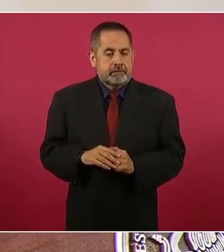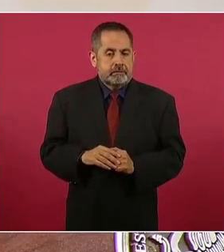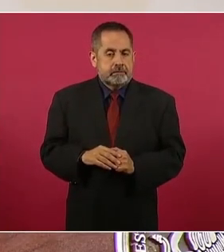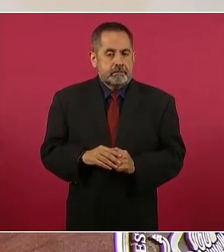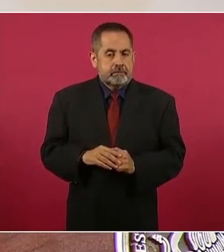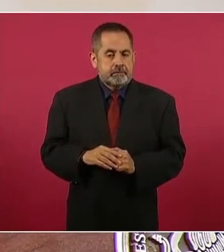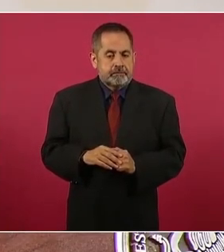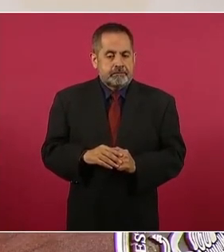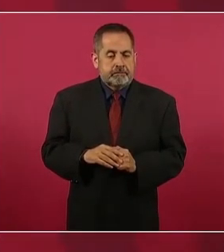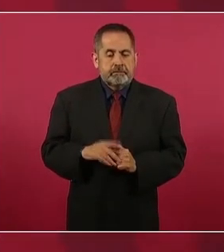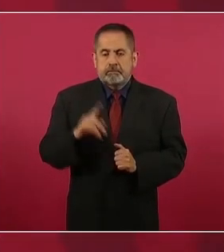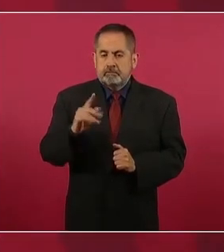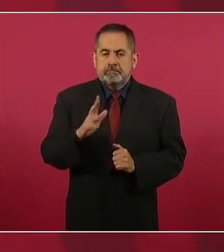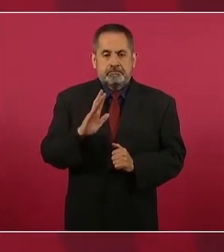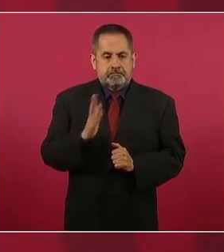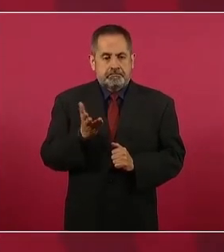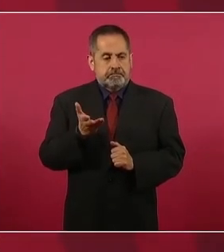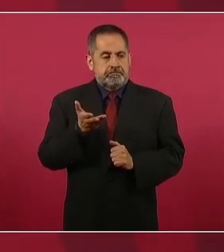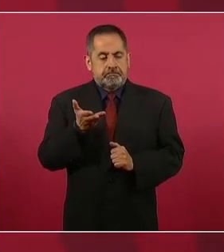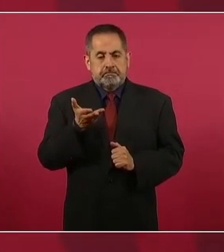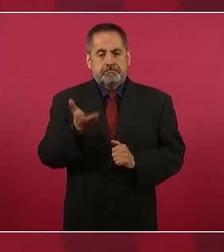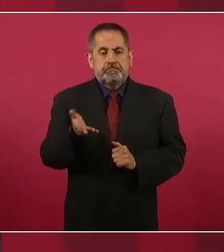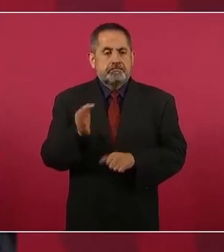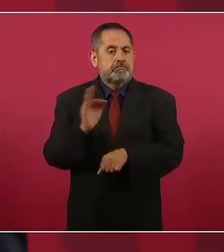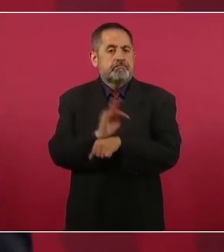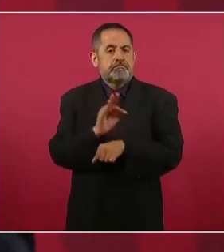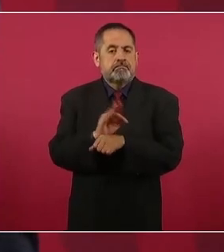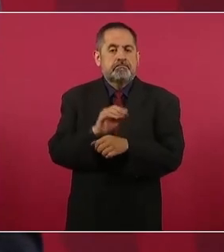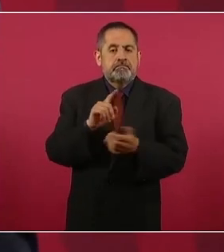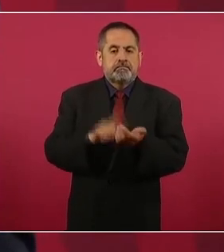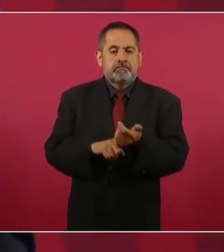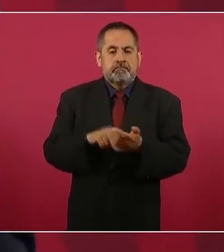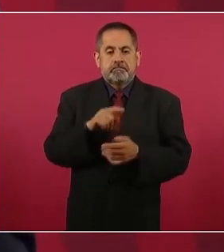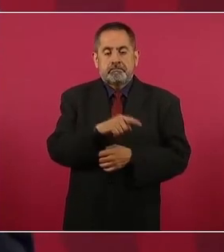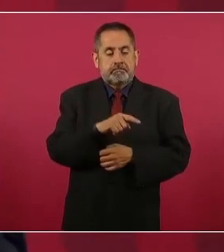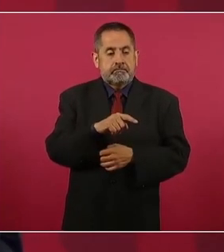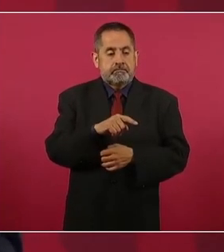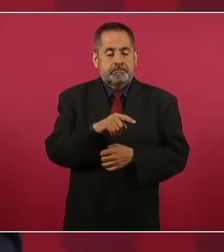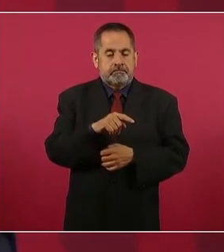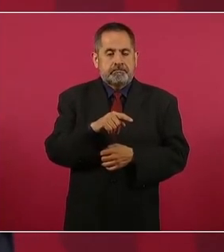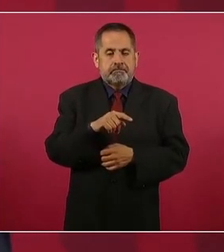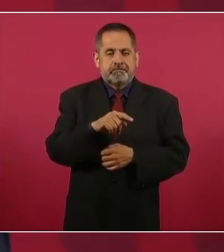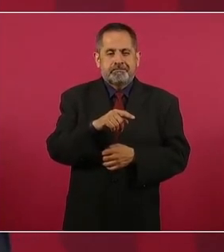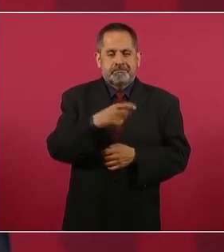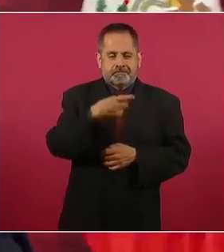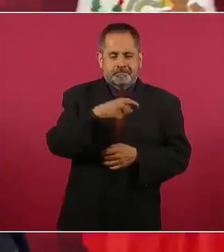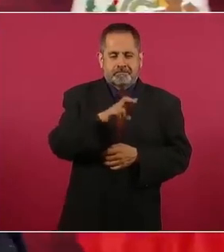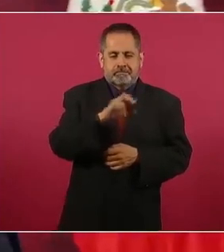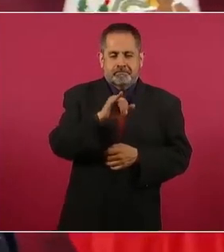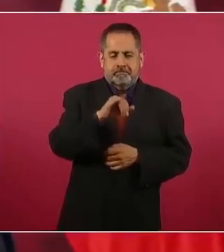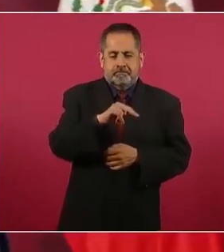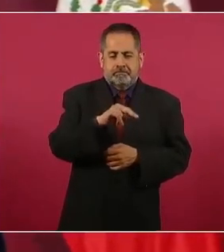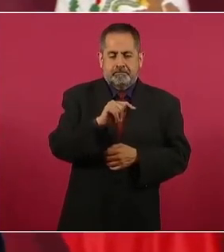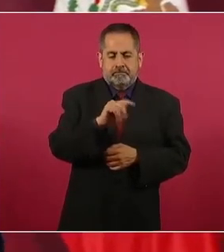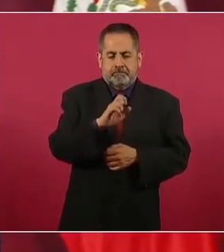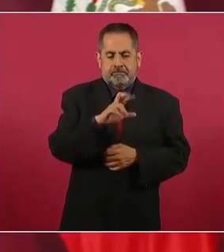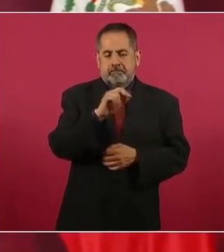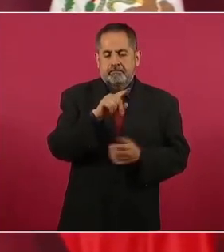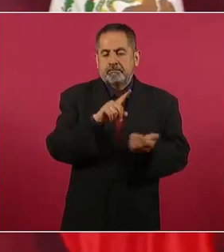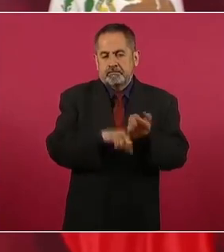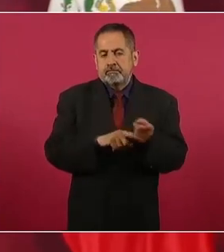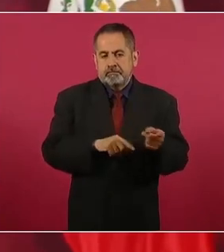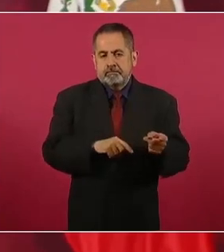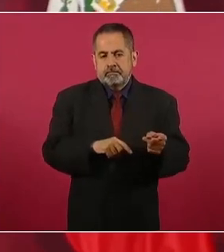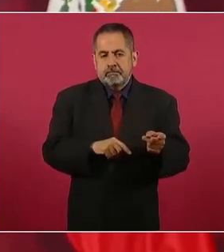se está pidiendo la protección del señor Caro Quintero mediante